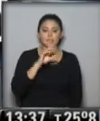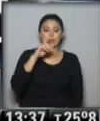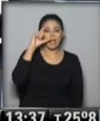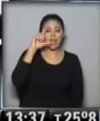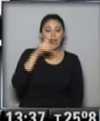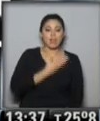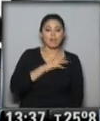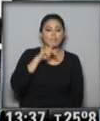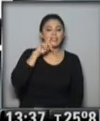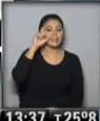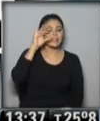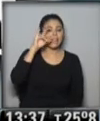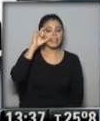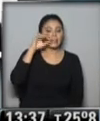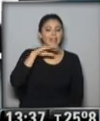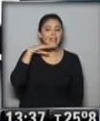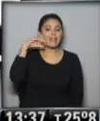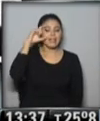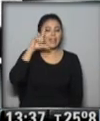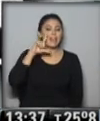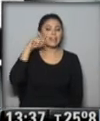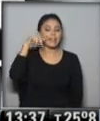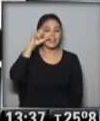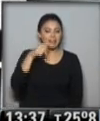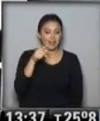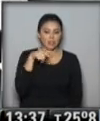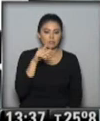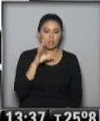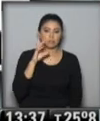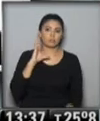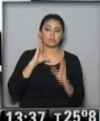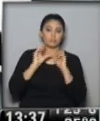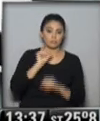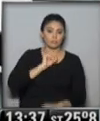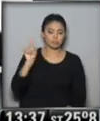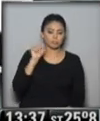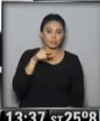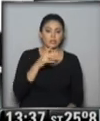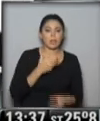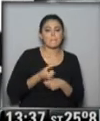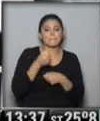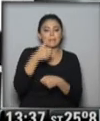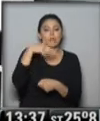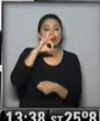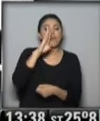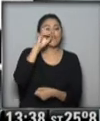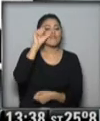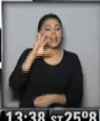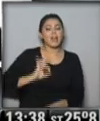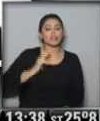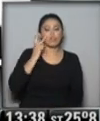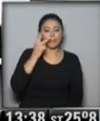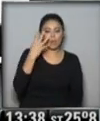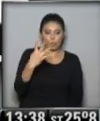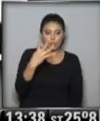fritz y el inec la polémica y controvertida el novelista austriaca premio nobel de literatura en el 2004 su novela